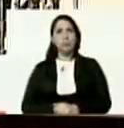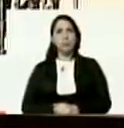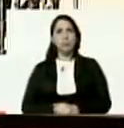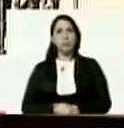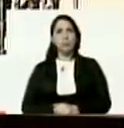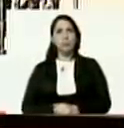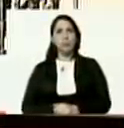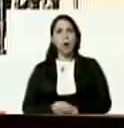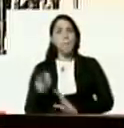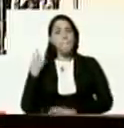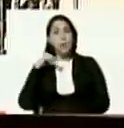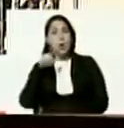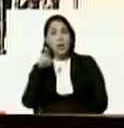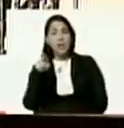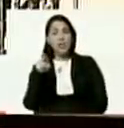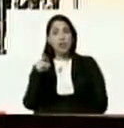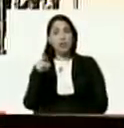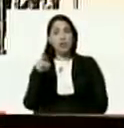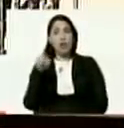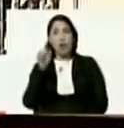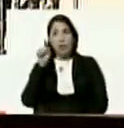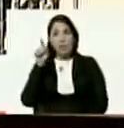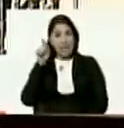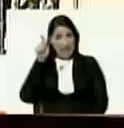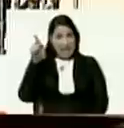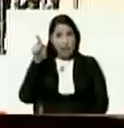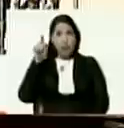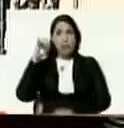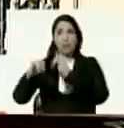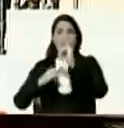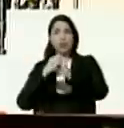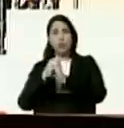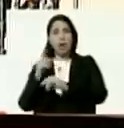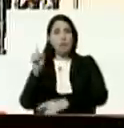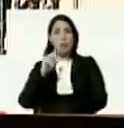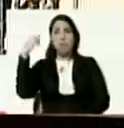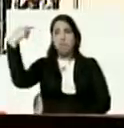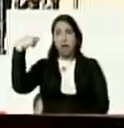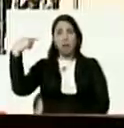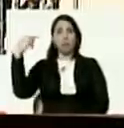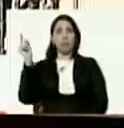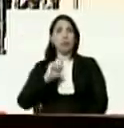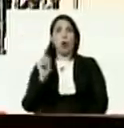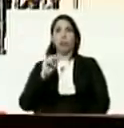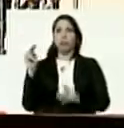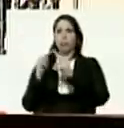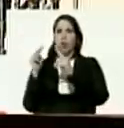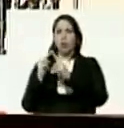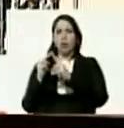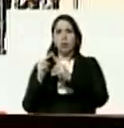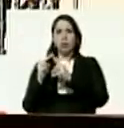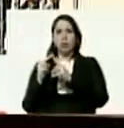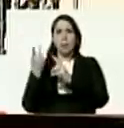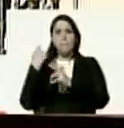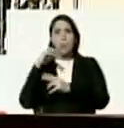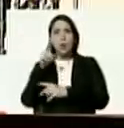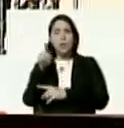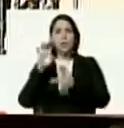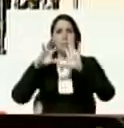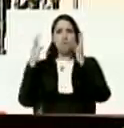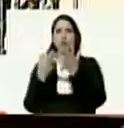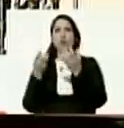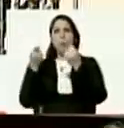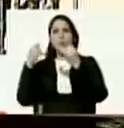Por eso es que ellos no nos ven, no nos reconocen. Y por eso es que en el mundo muchos no